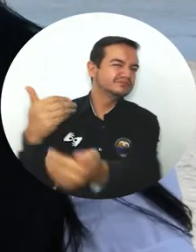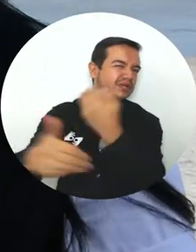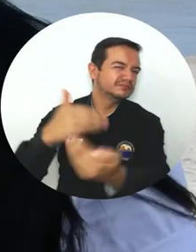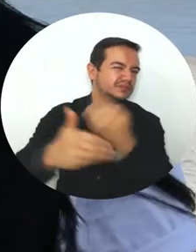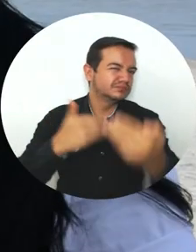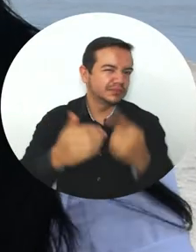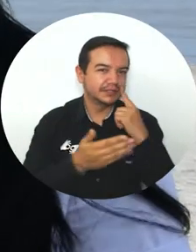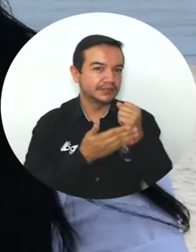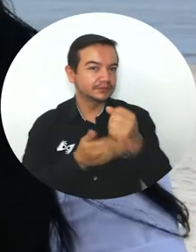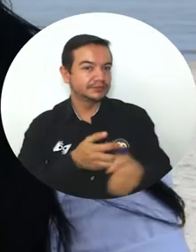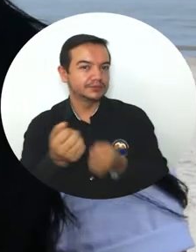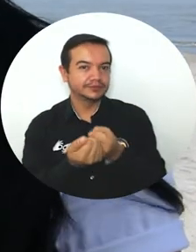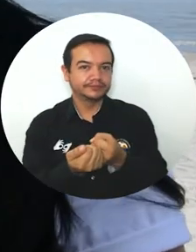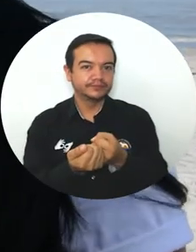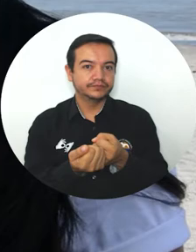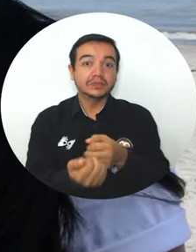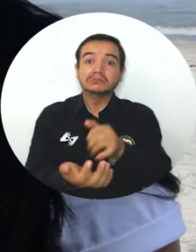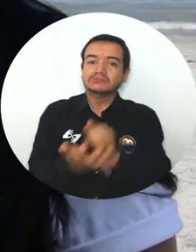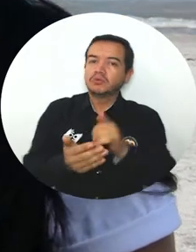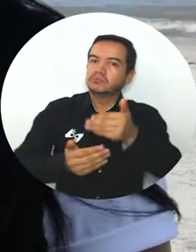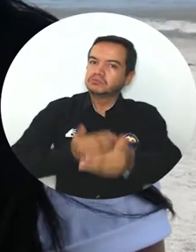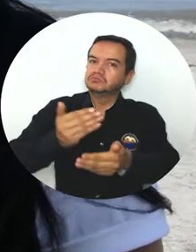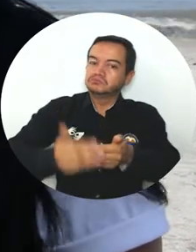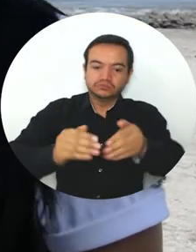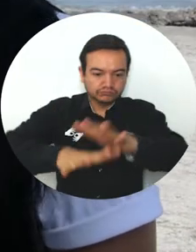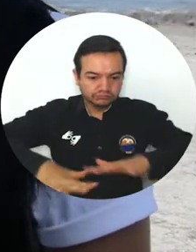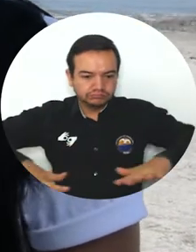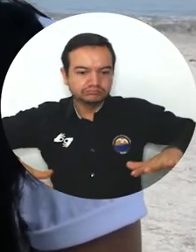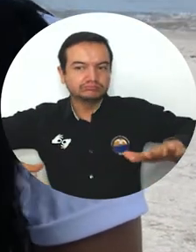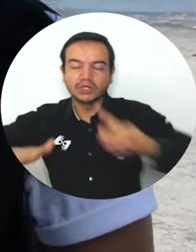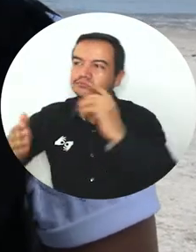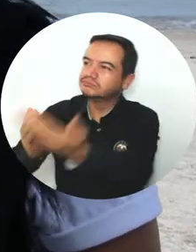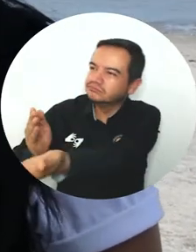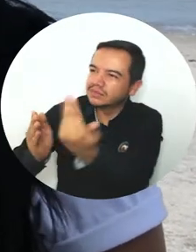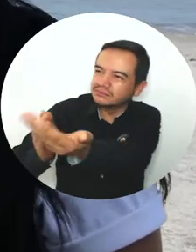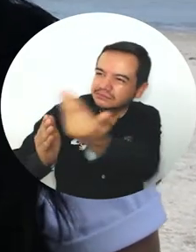poco podamos construir estos espacios para poder aportar de manera significativa